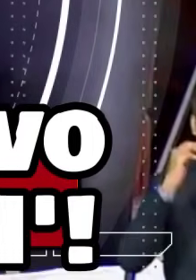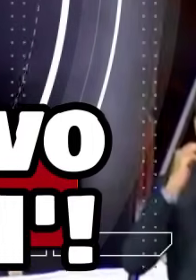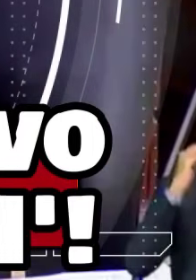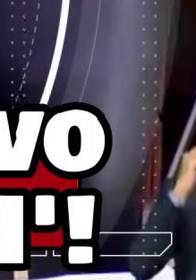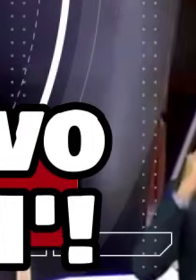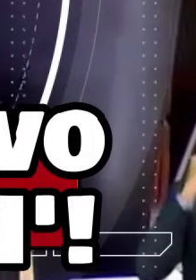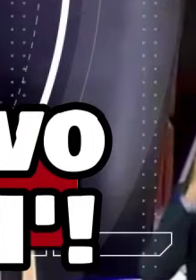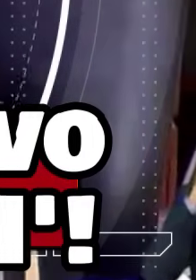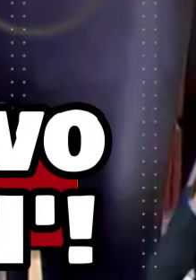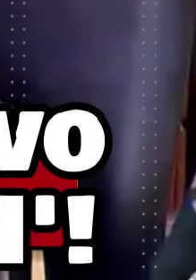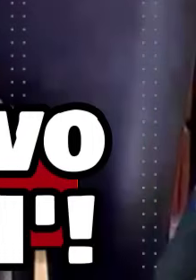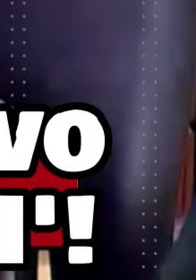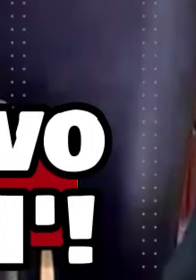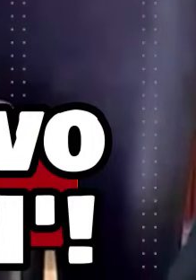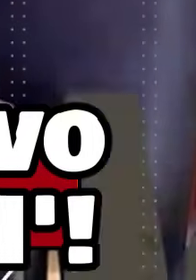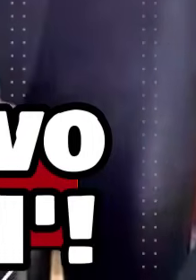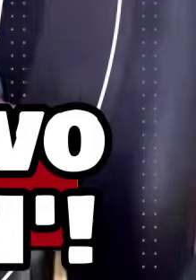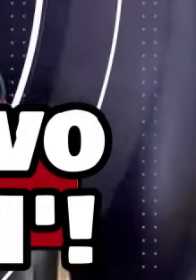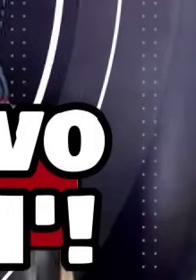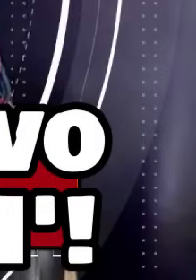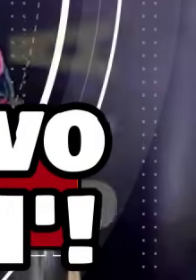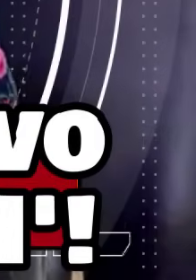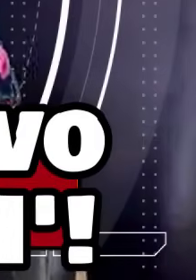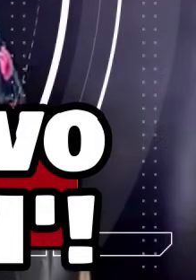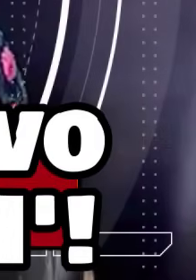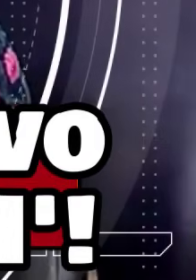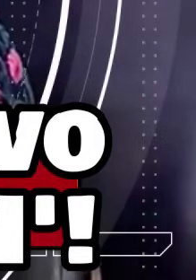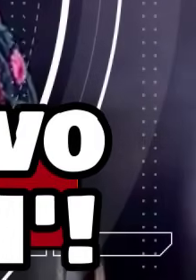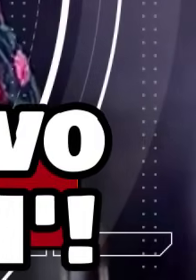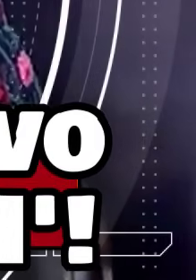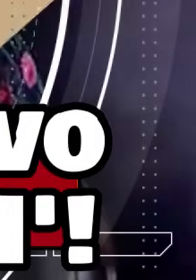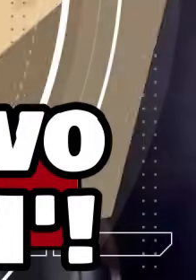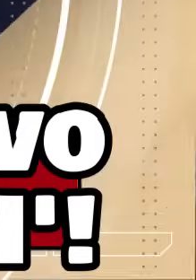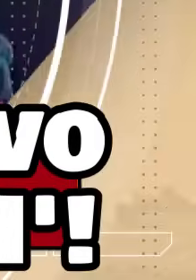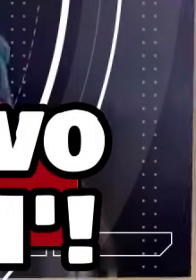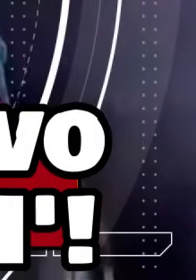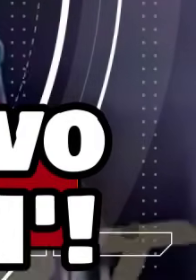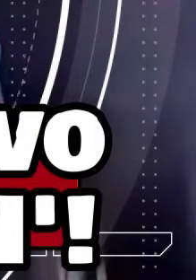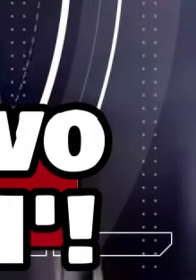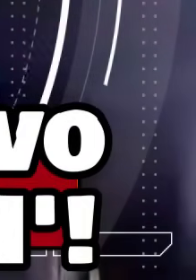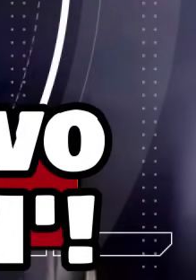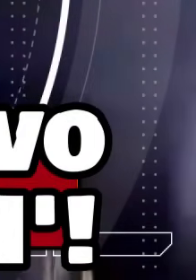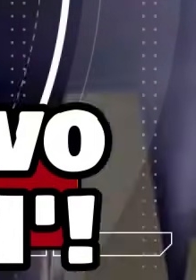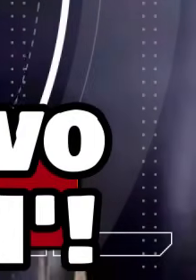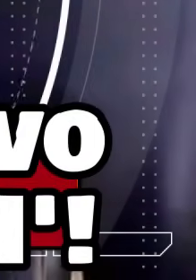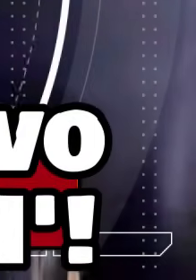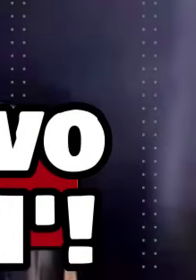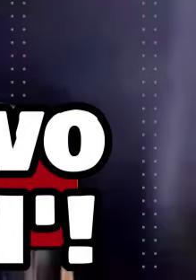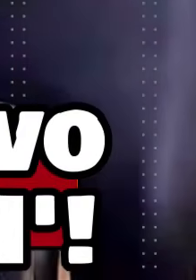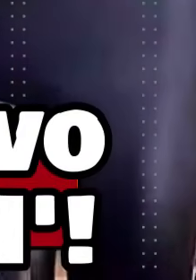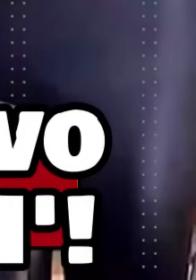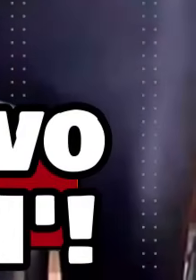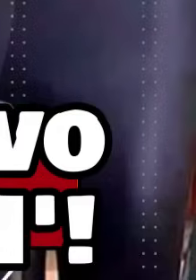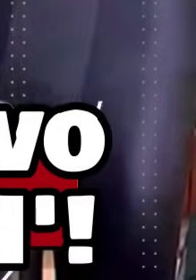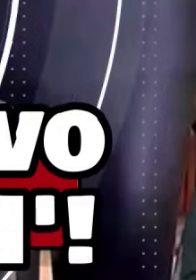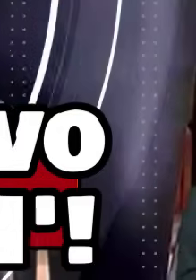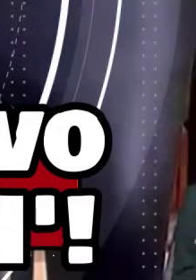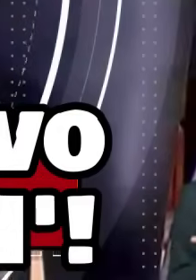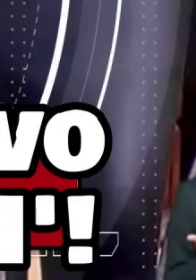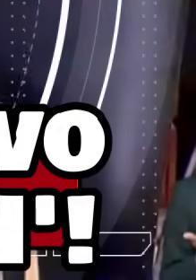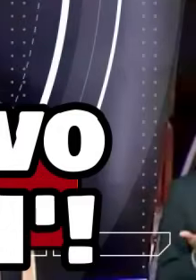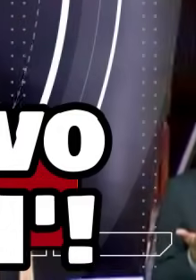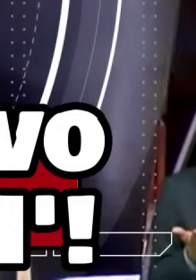acciones tomadas por el Instituto para prevenir el mal uso de los programas sociales, haciendo referencia a los lineamientos vigentes y a